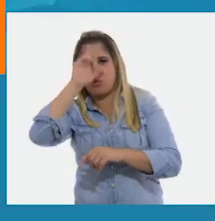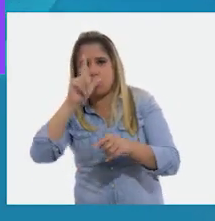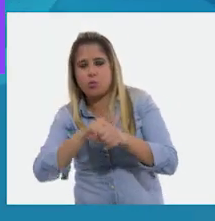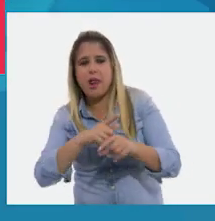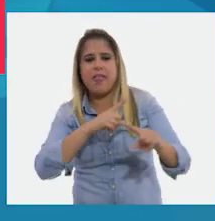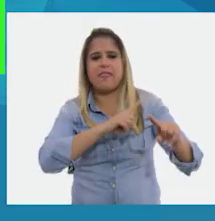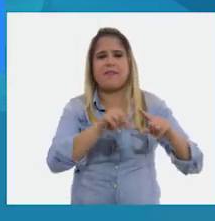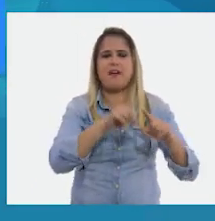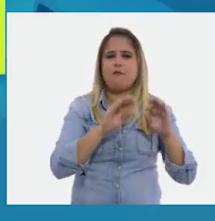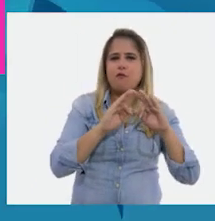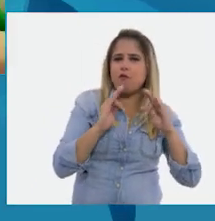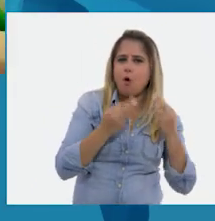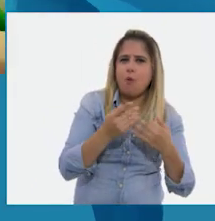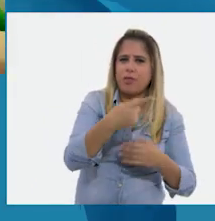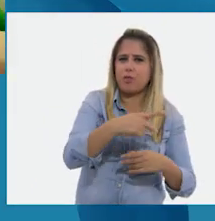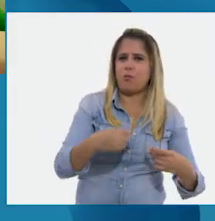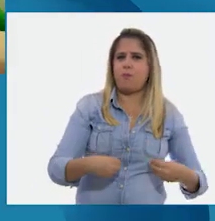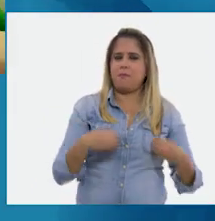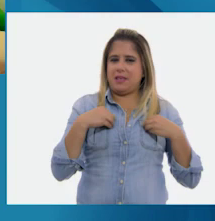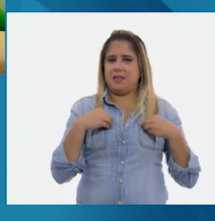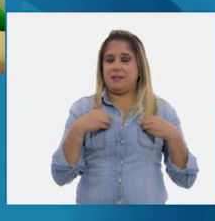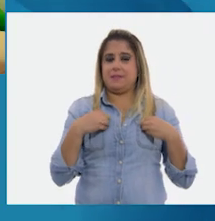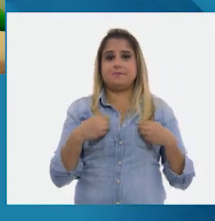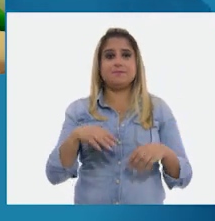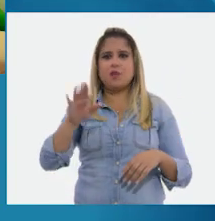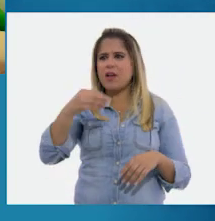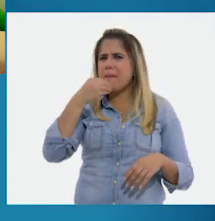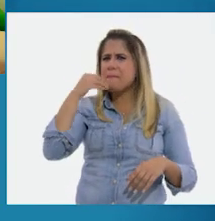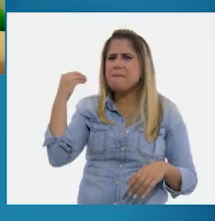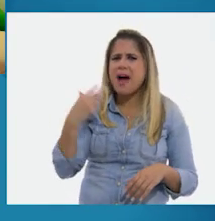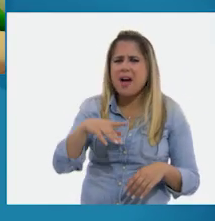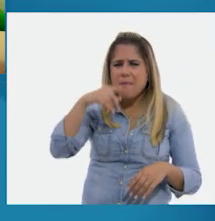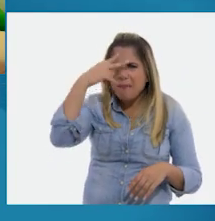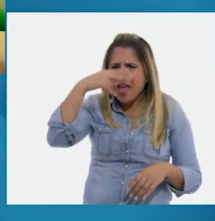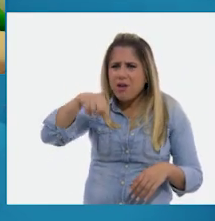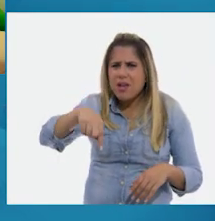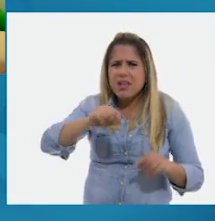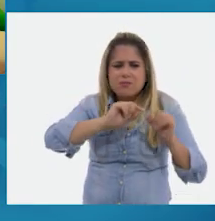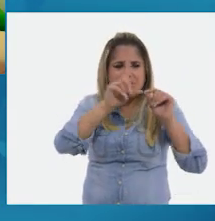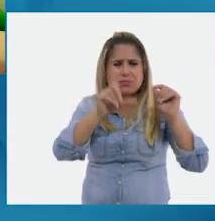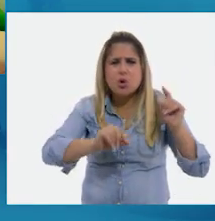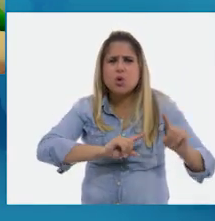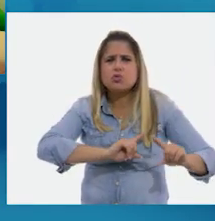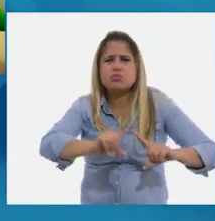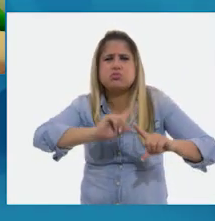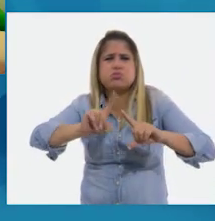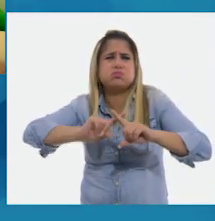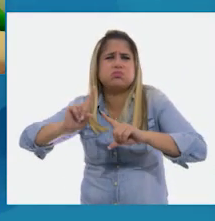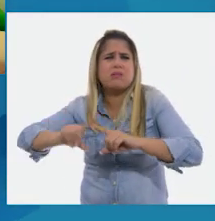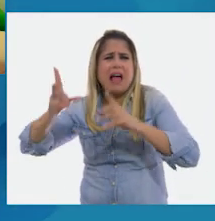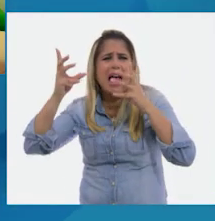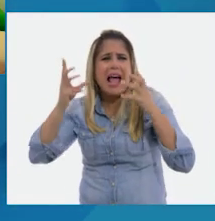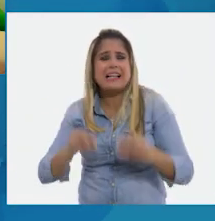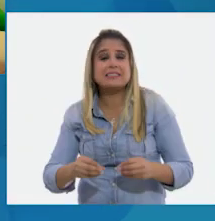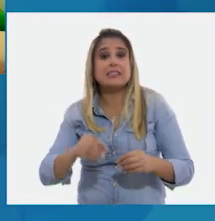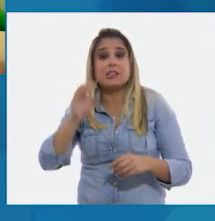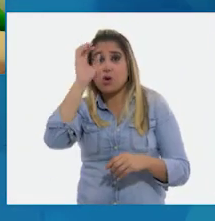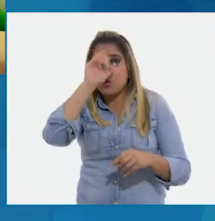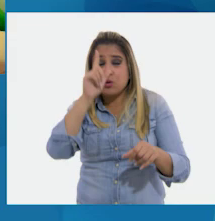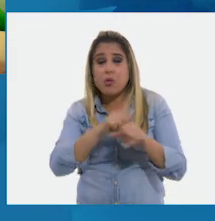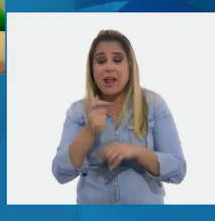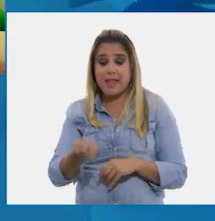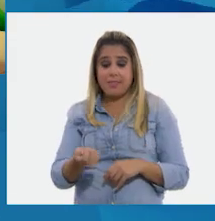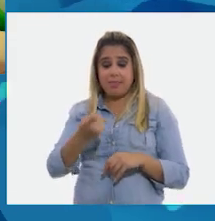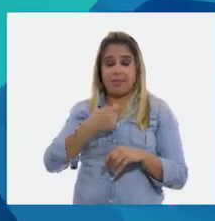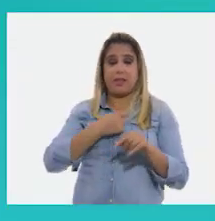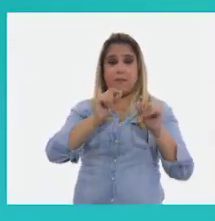ver la vida. ¡Qué padre que México sea tan diverso! La diversidad cultural es parte de la identidad de